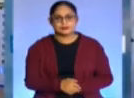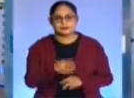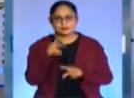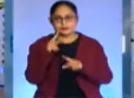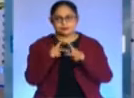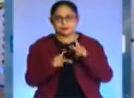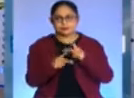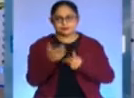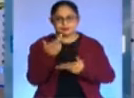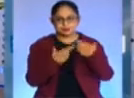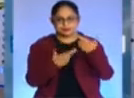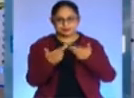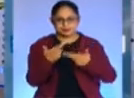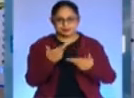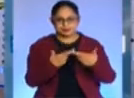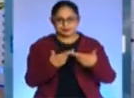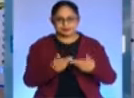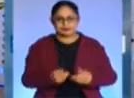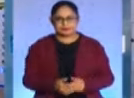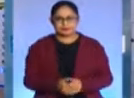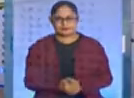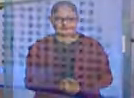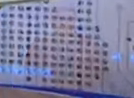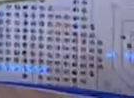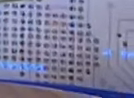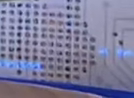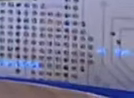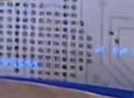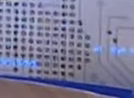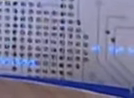Hacemos una pausa, regresamos con más.